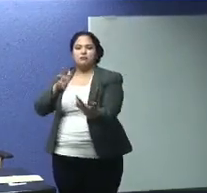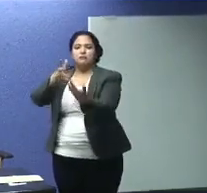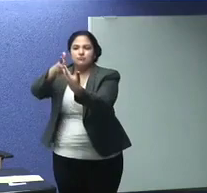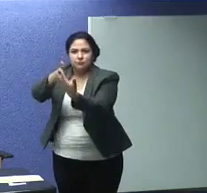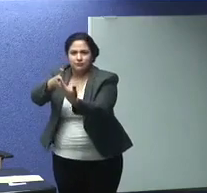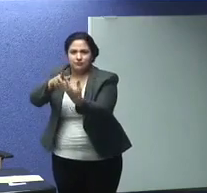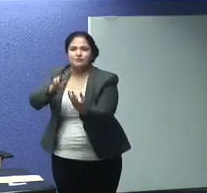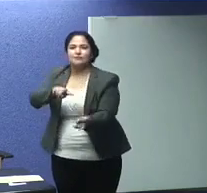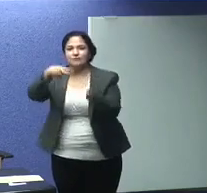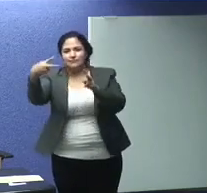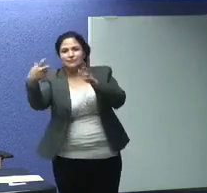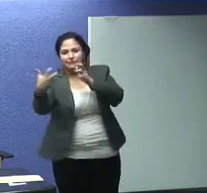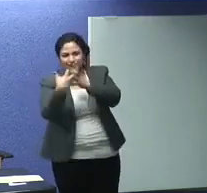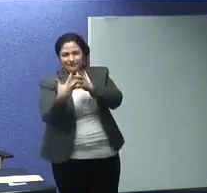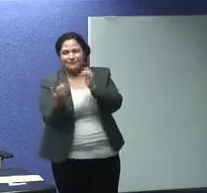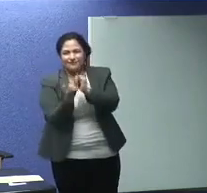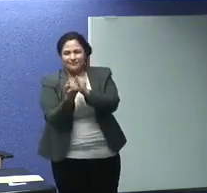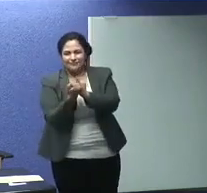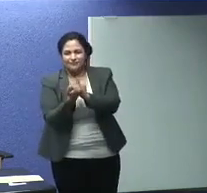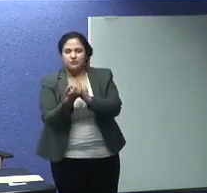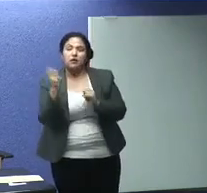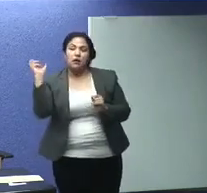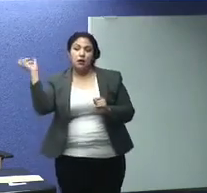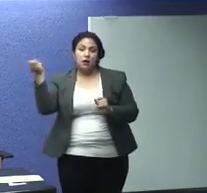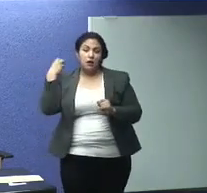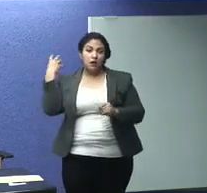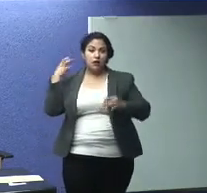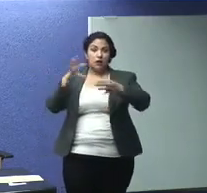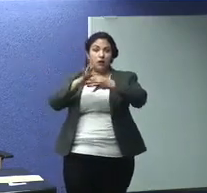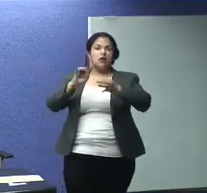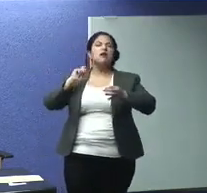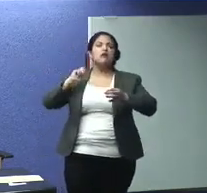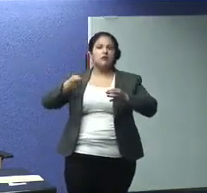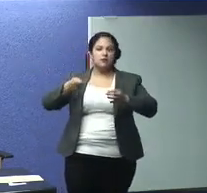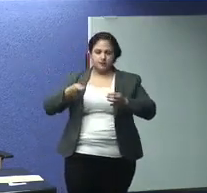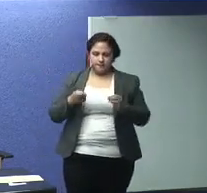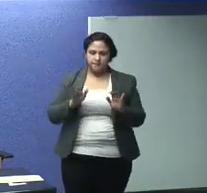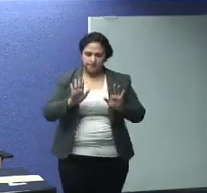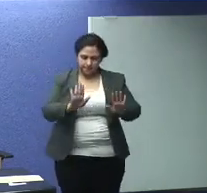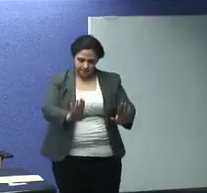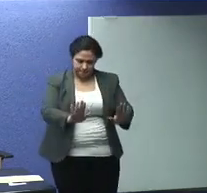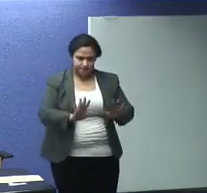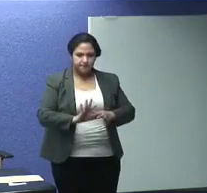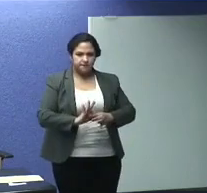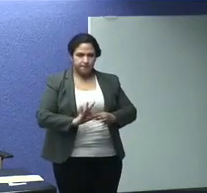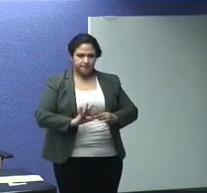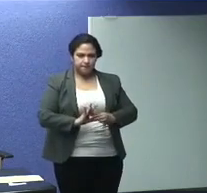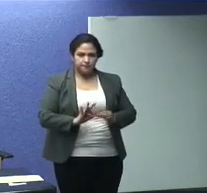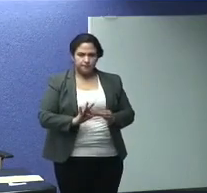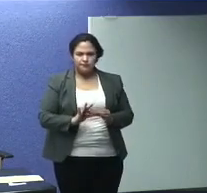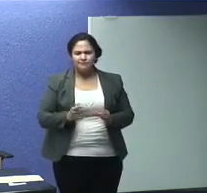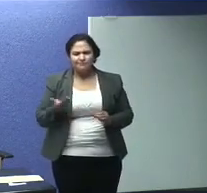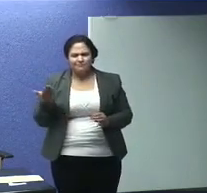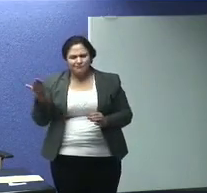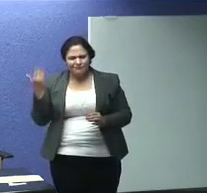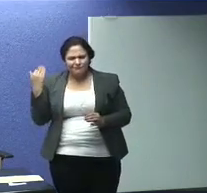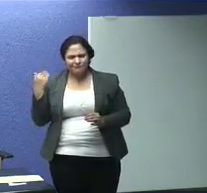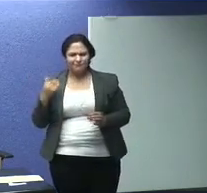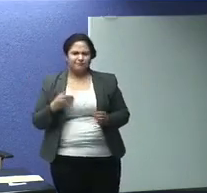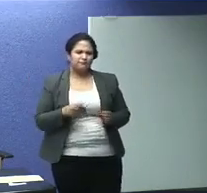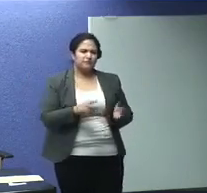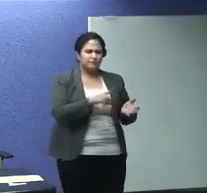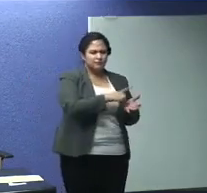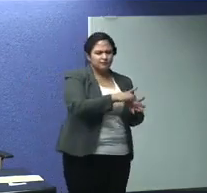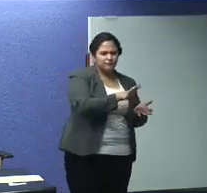que precisamente la Convención lo que hace es partir y decir, a ver, momento, si los anteriores modelos de